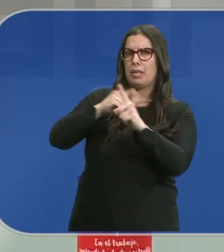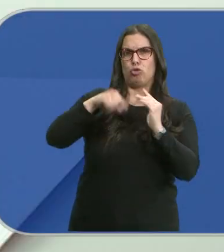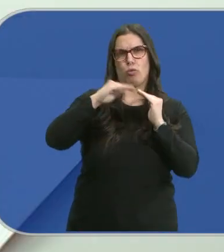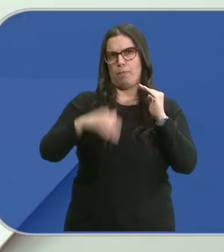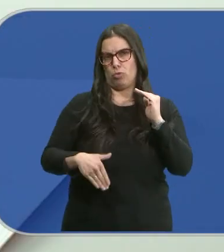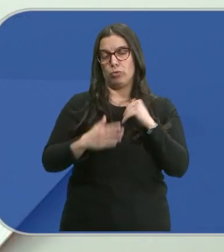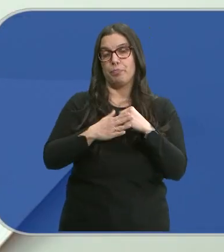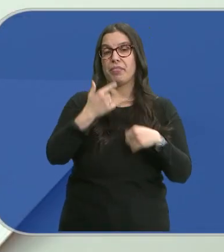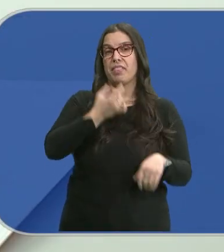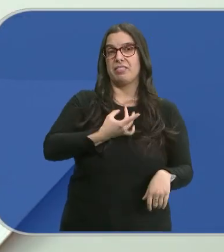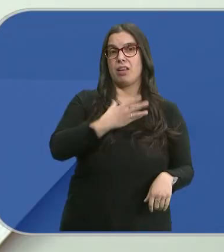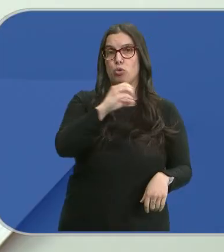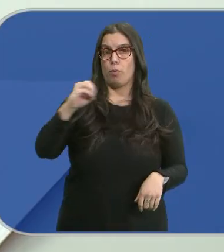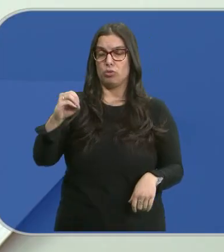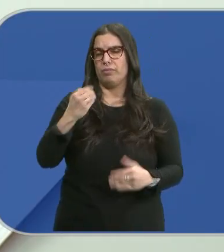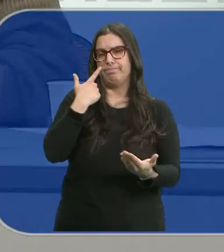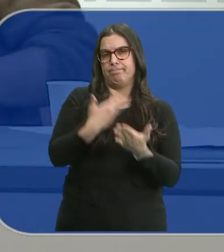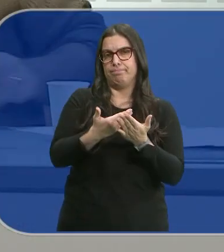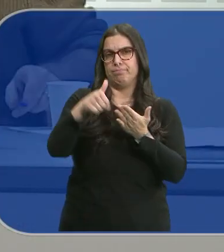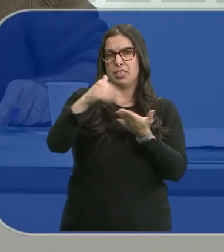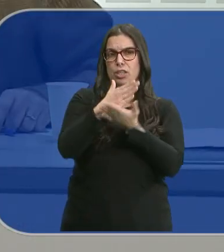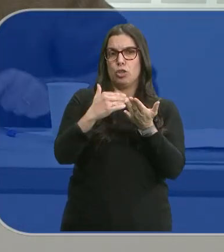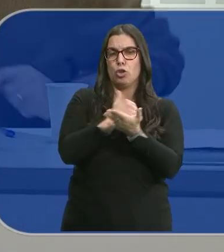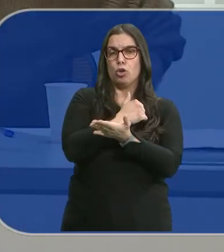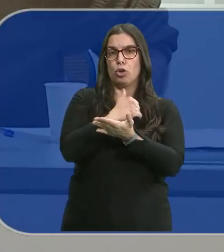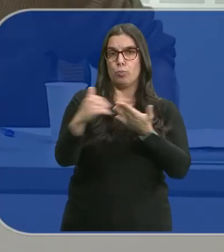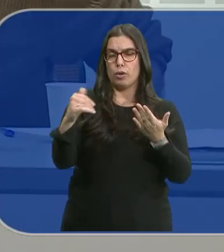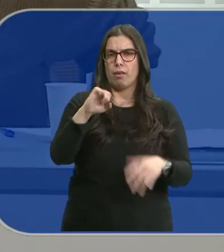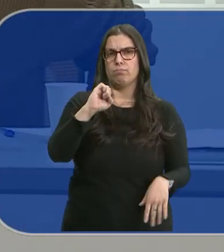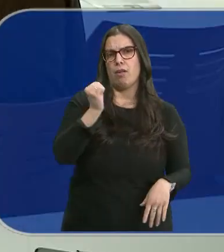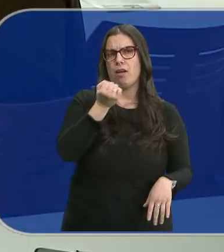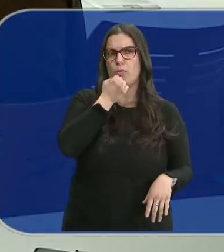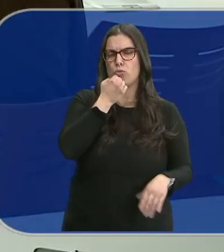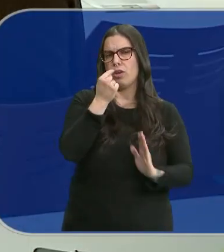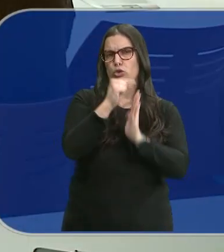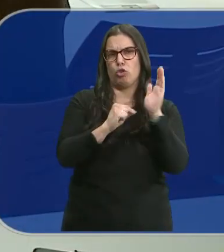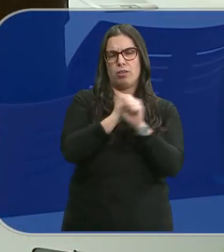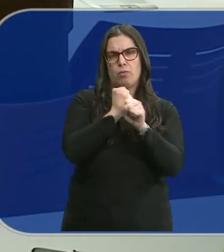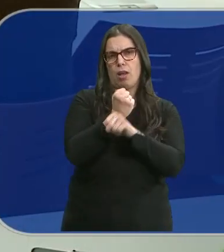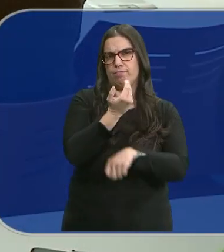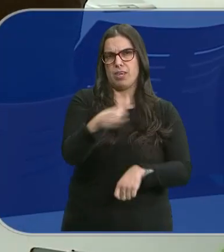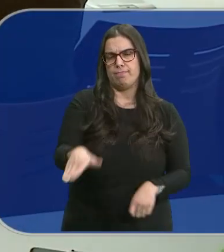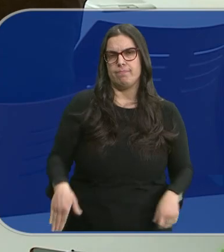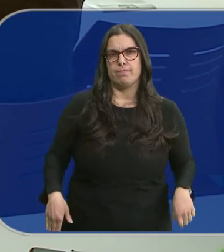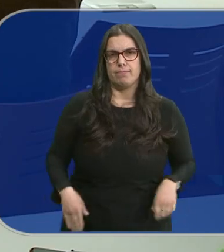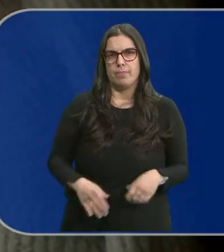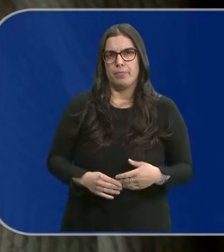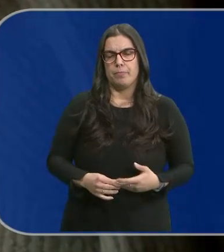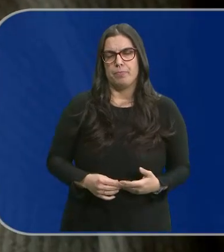nacional. Para Comisiones Obreras, esto demuestra que en nuestra comunidad se abusa de la precariedad laboral.